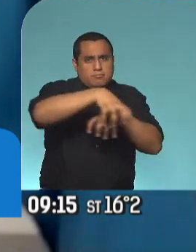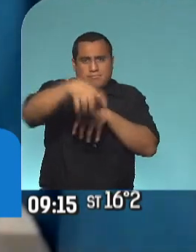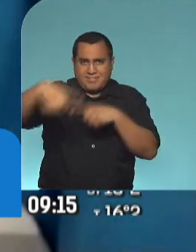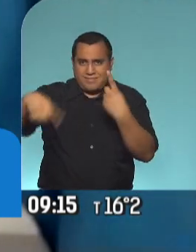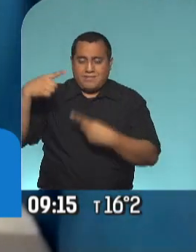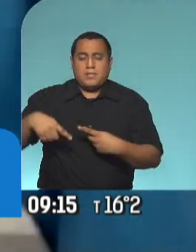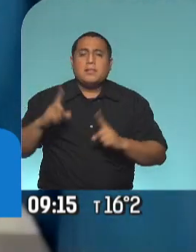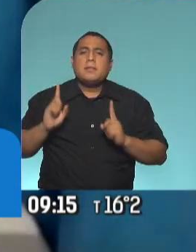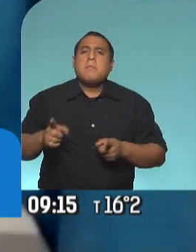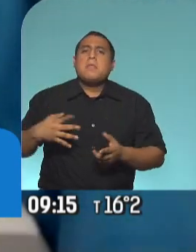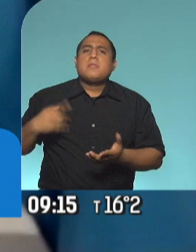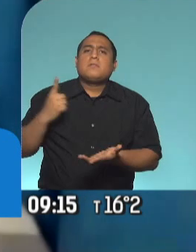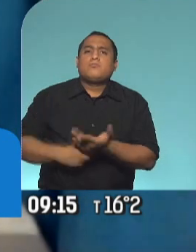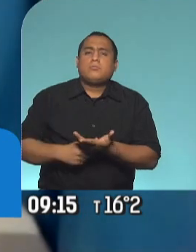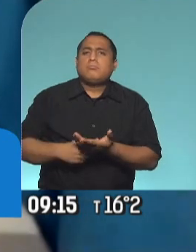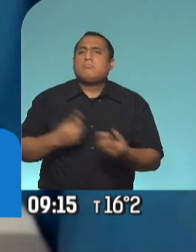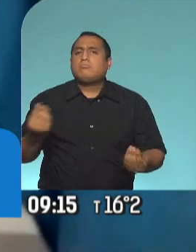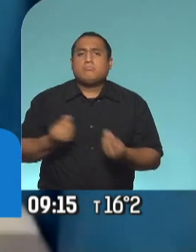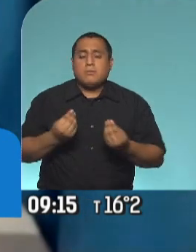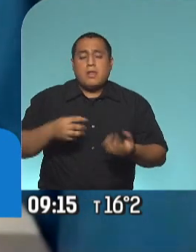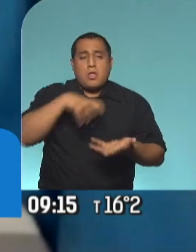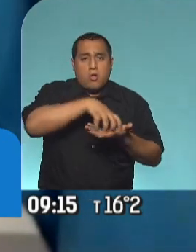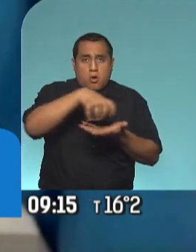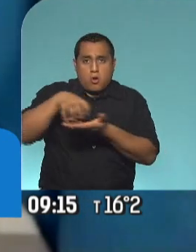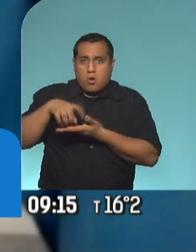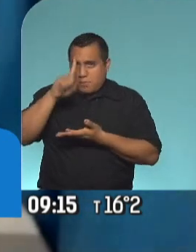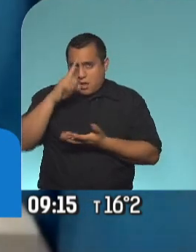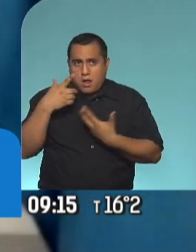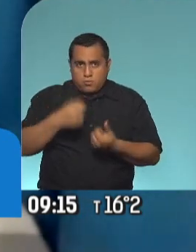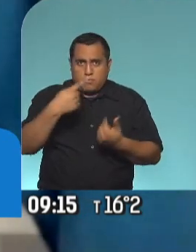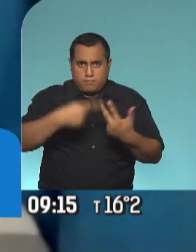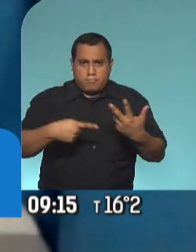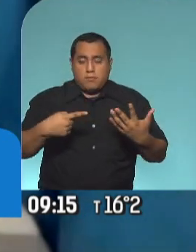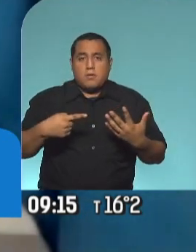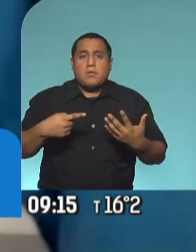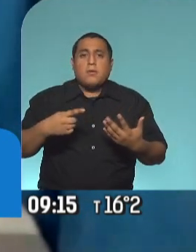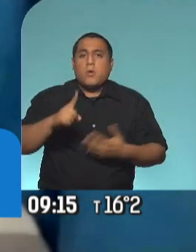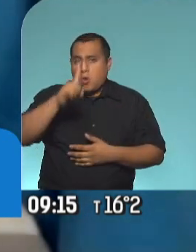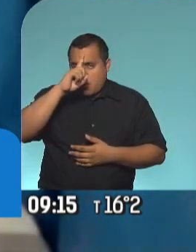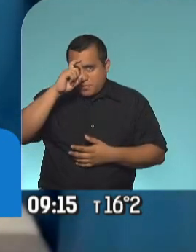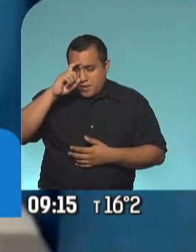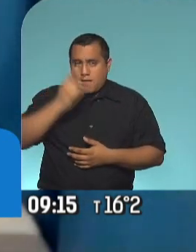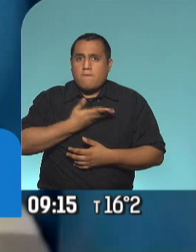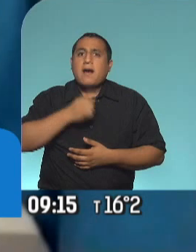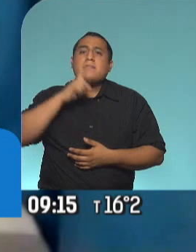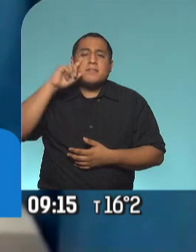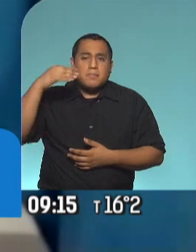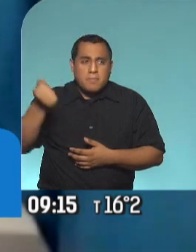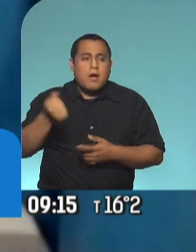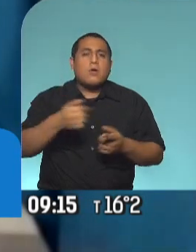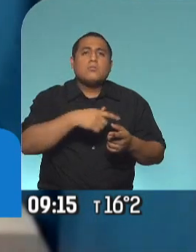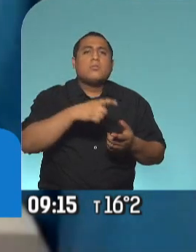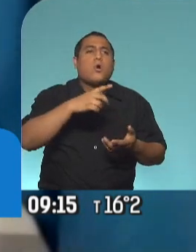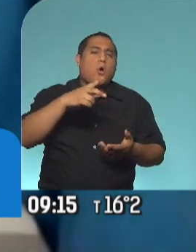también empezar por el fortalecimiento del sistema sanitario y así incorporamos el Hospital Virgen María de Fátima, el Hospital de